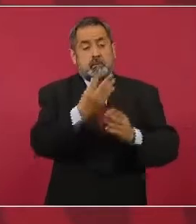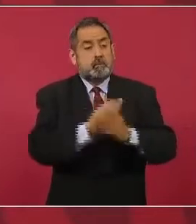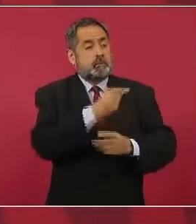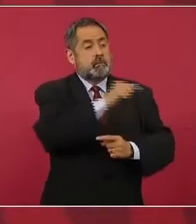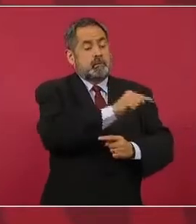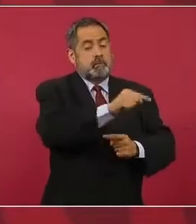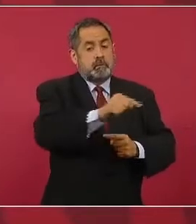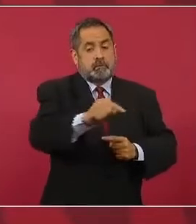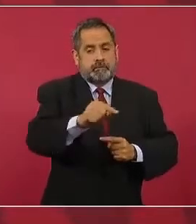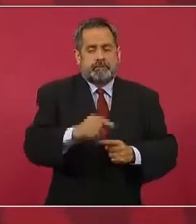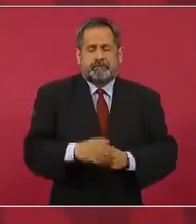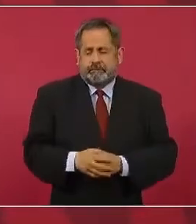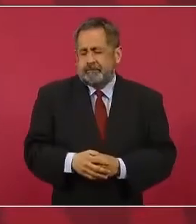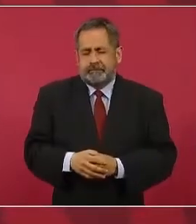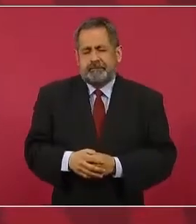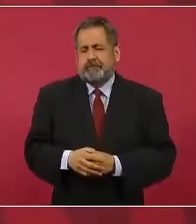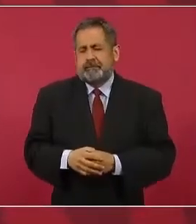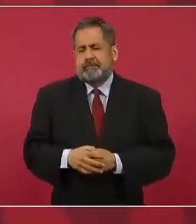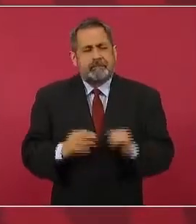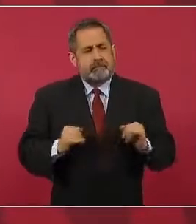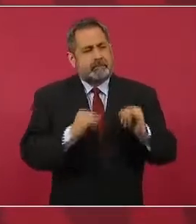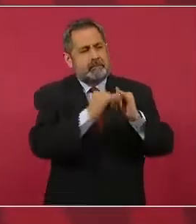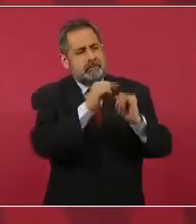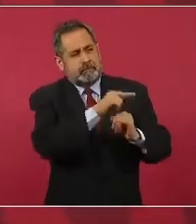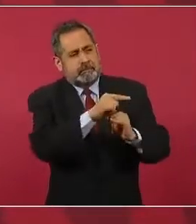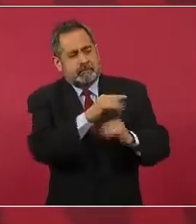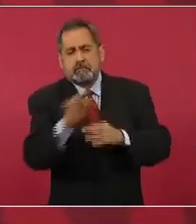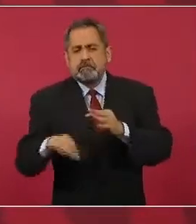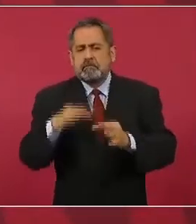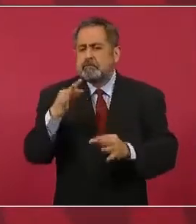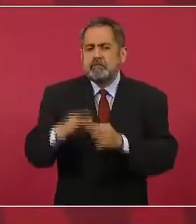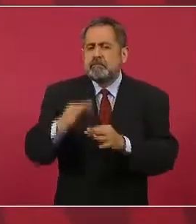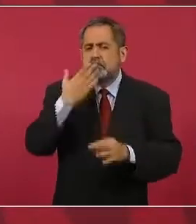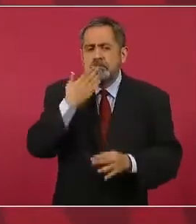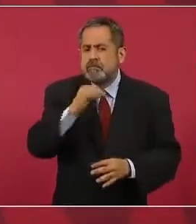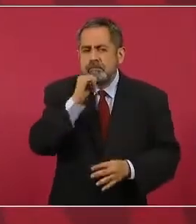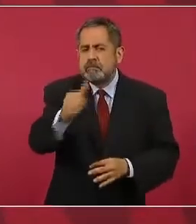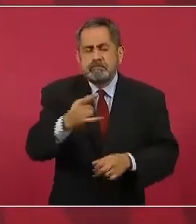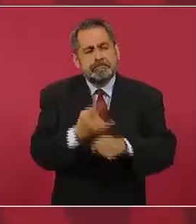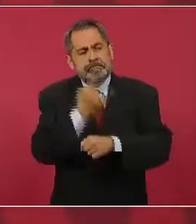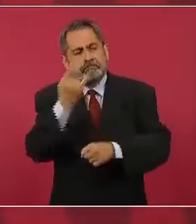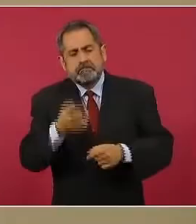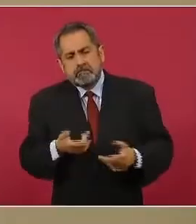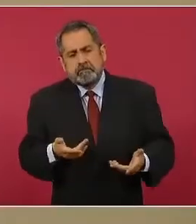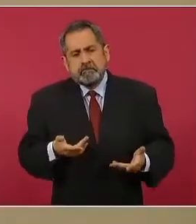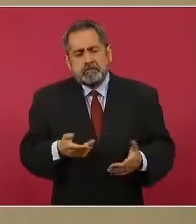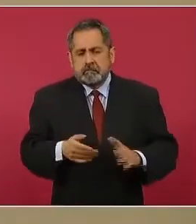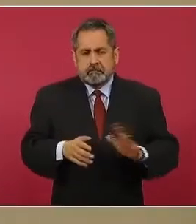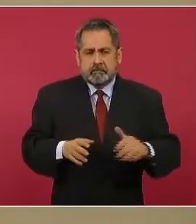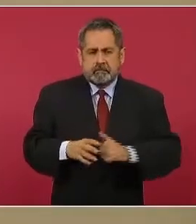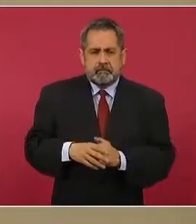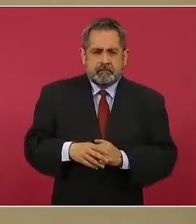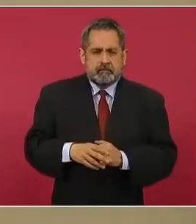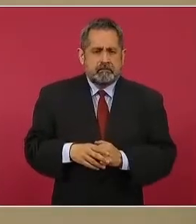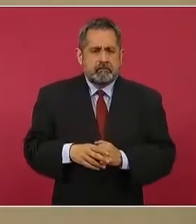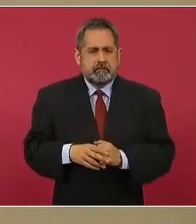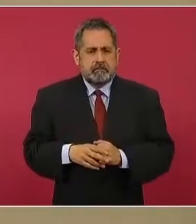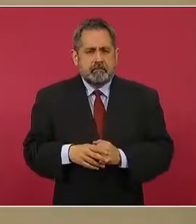es. O sea, le tenemos toda la confianza para que ella se haga cargo de todo lo que es la protección